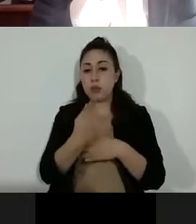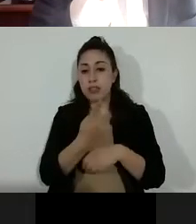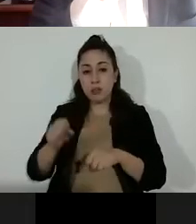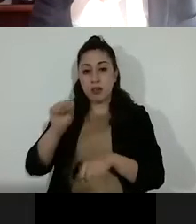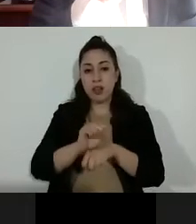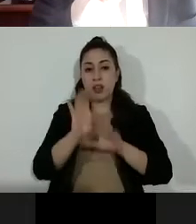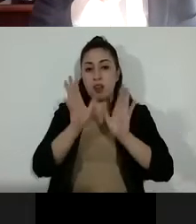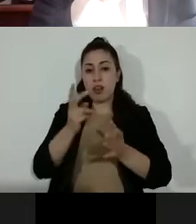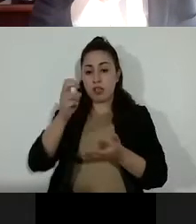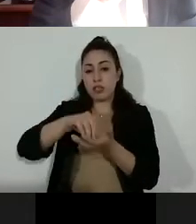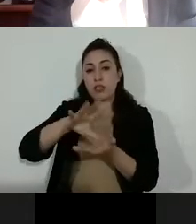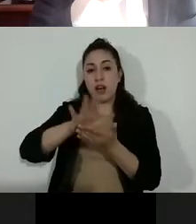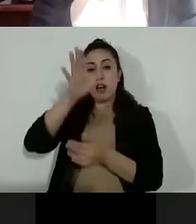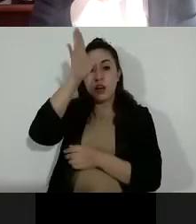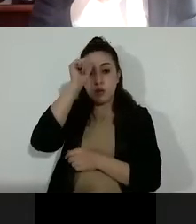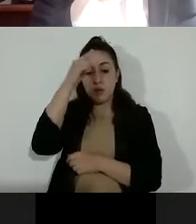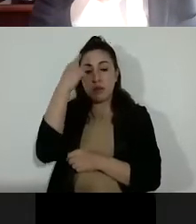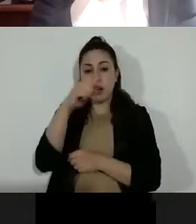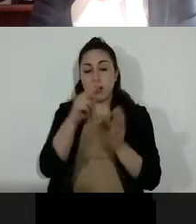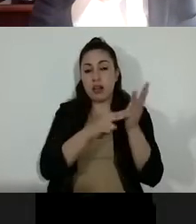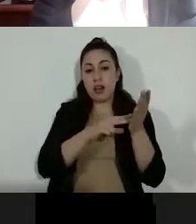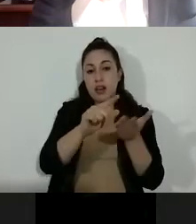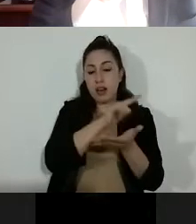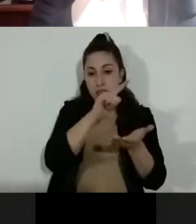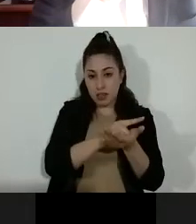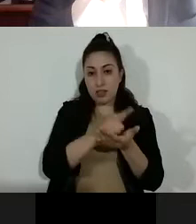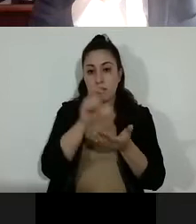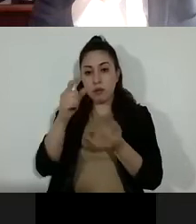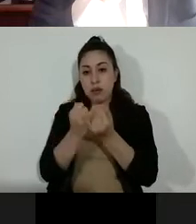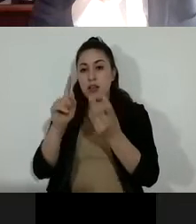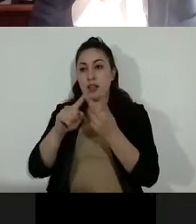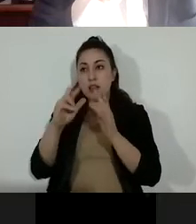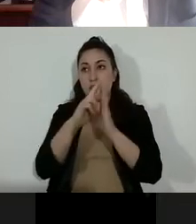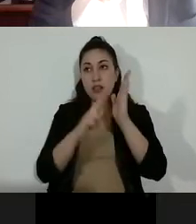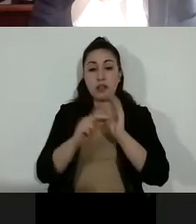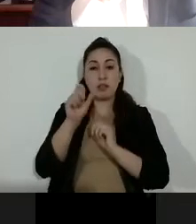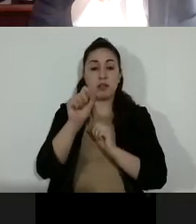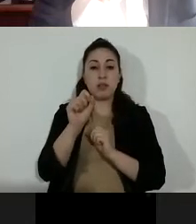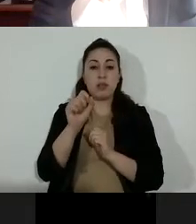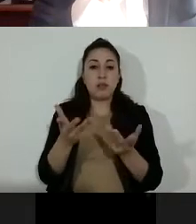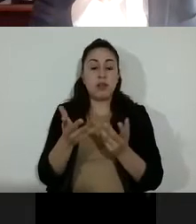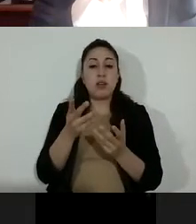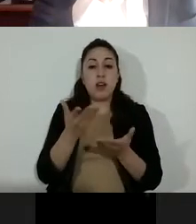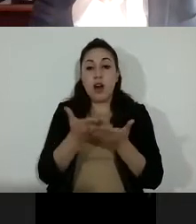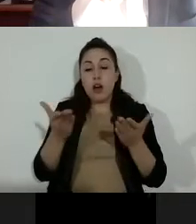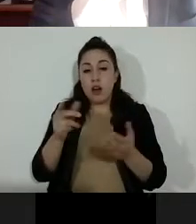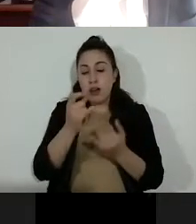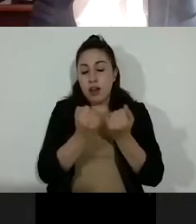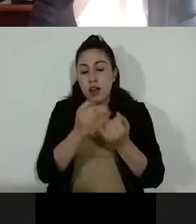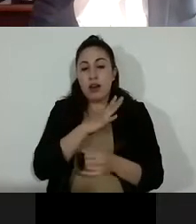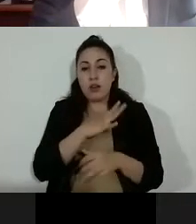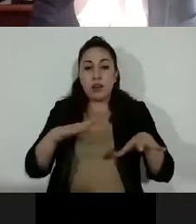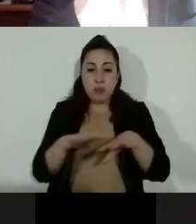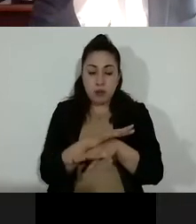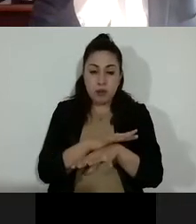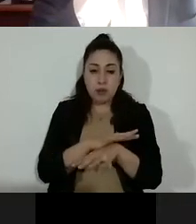ya la aprobación para la ley y el reglamento, y además con la ventaja y virtud de que